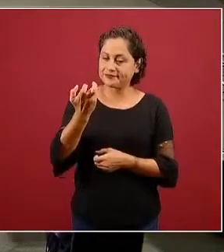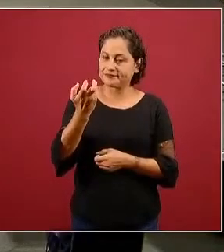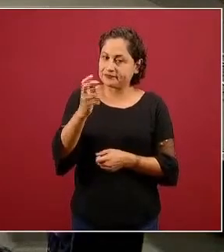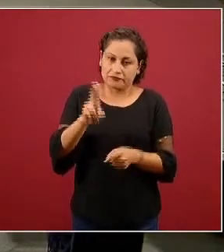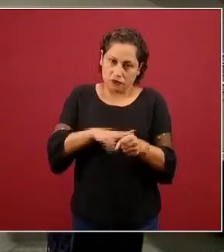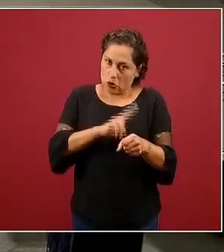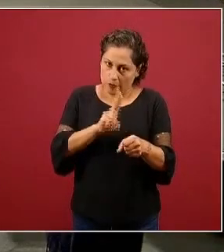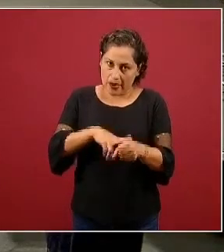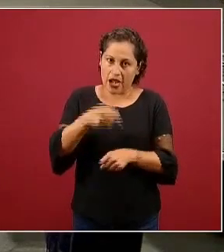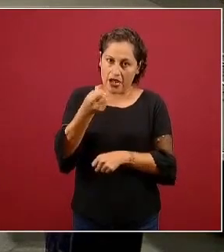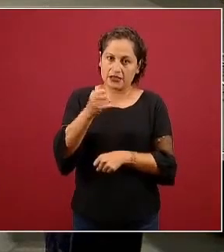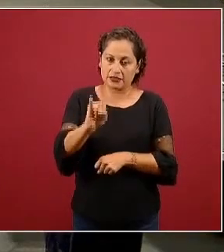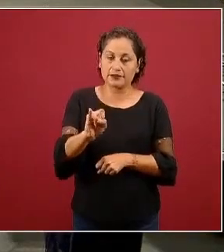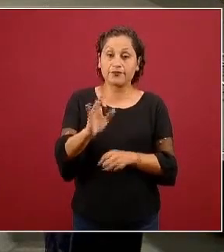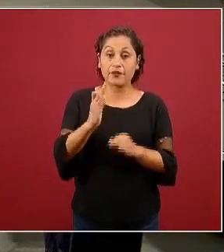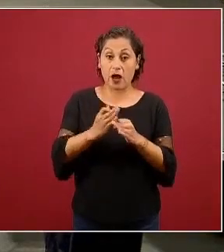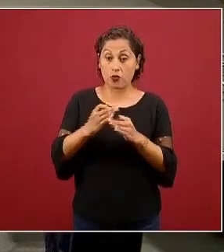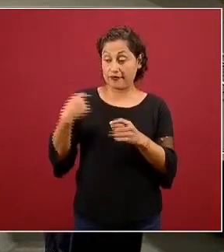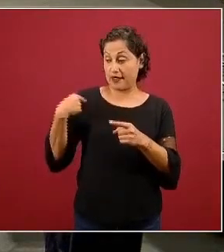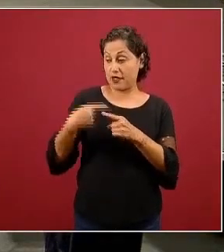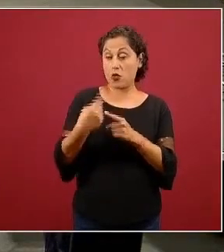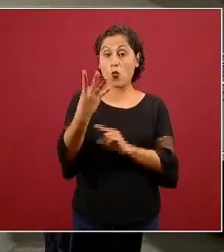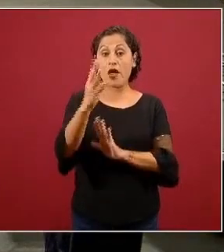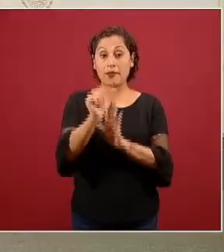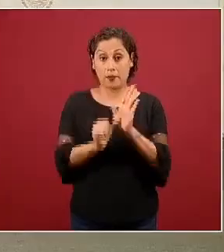Durante estos 4 meses de contingencia,